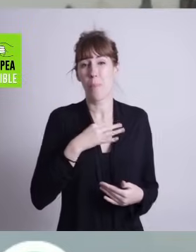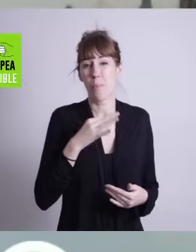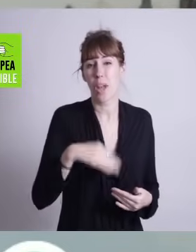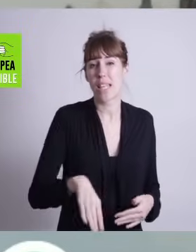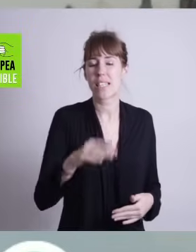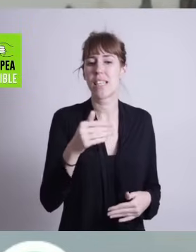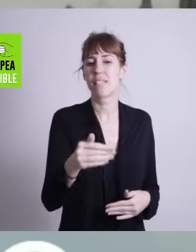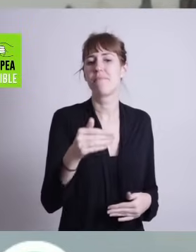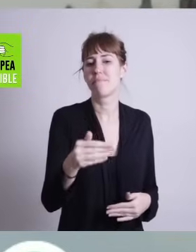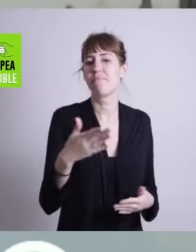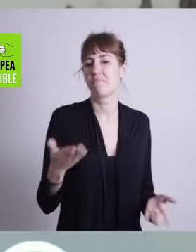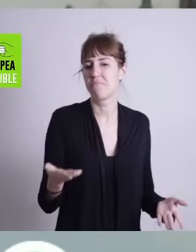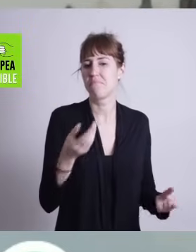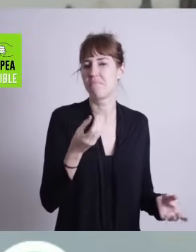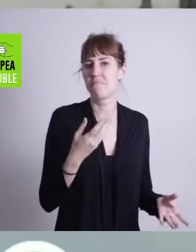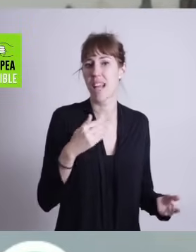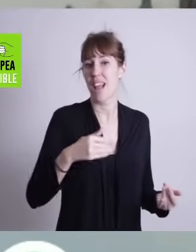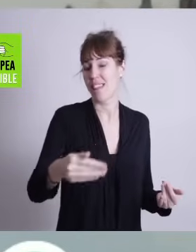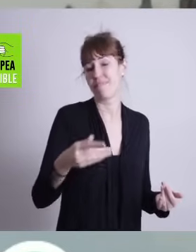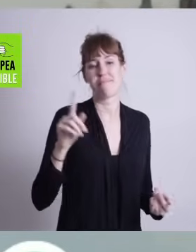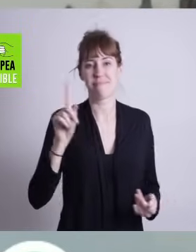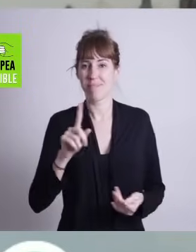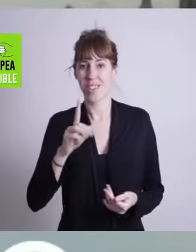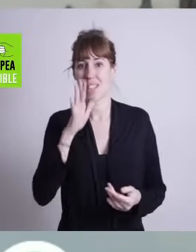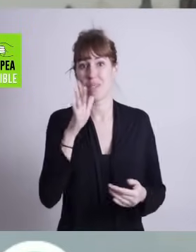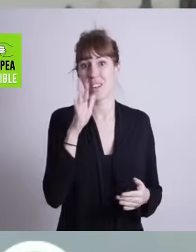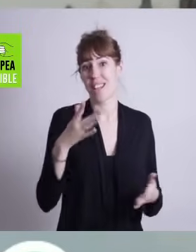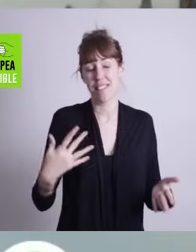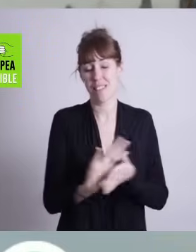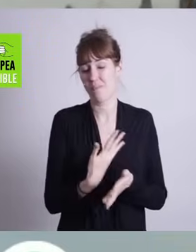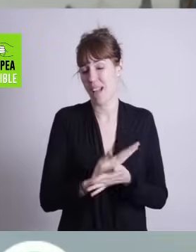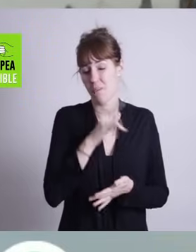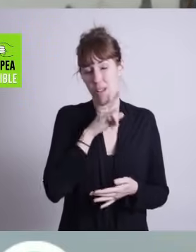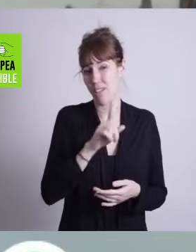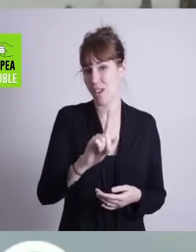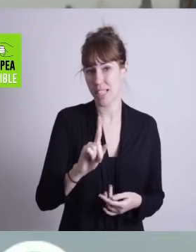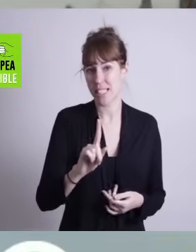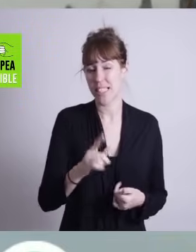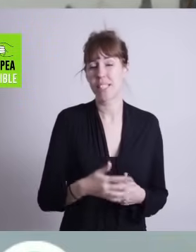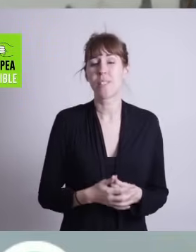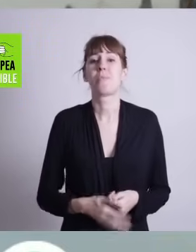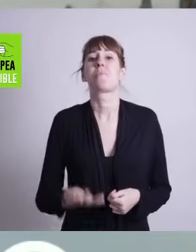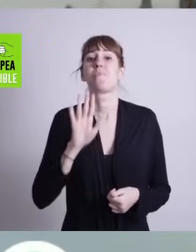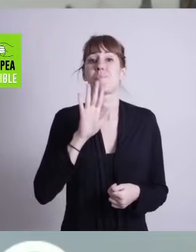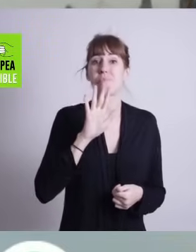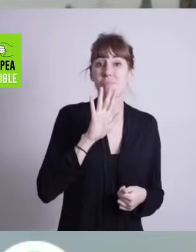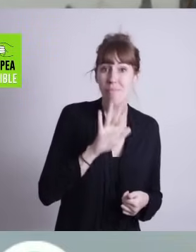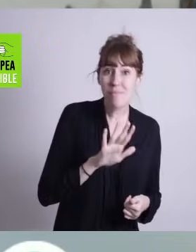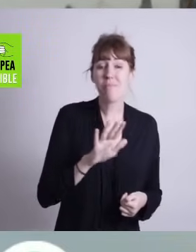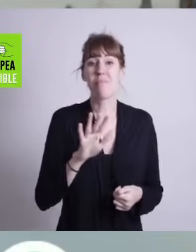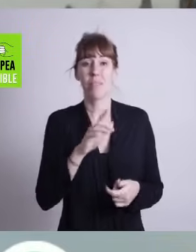veremos que no es, tal, como nos han explicado. Pero hay otra parte más, si aparte de que este triángulo sea